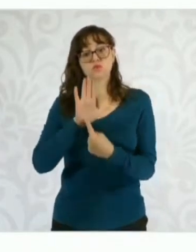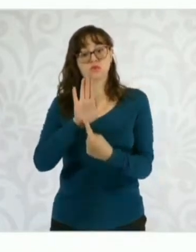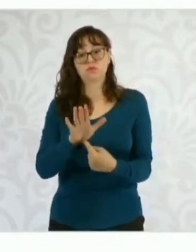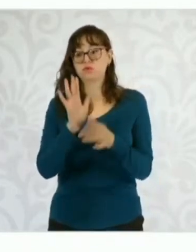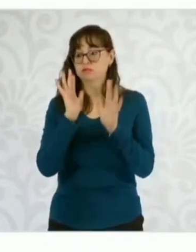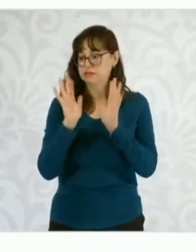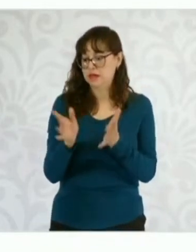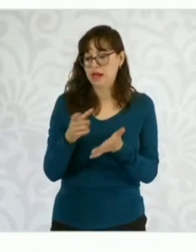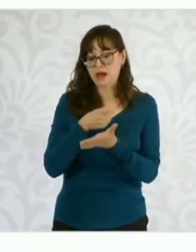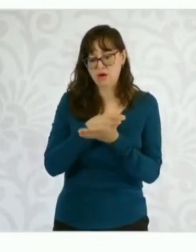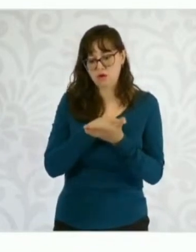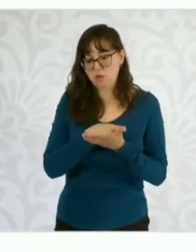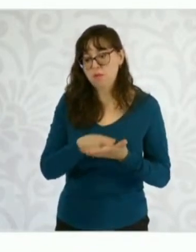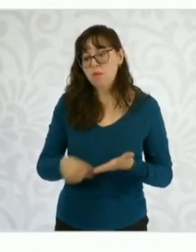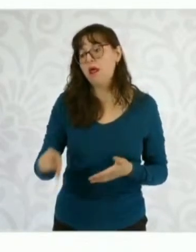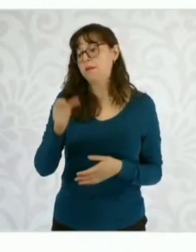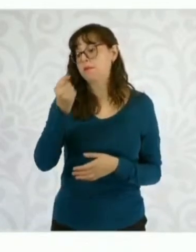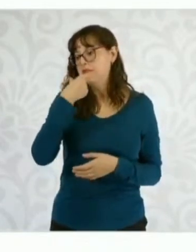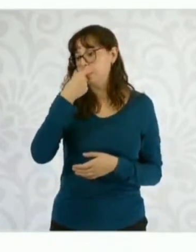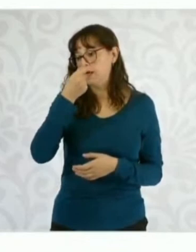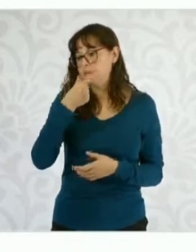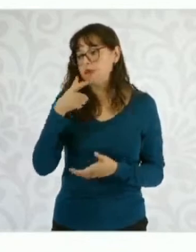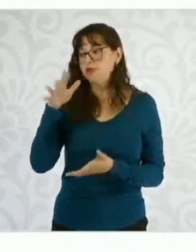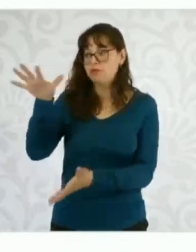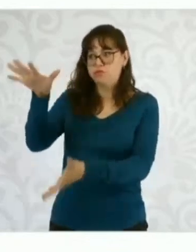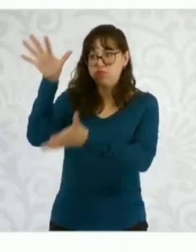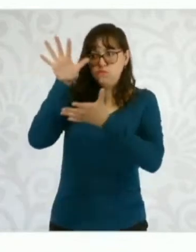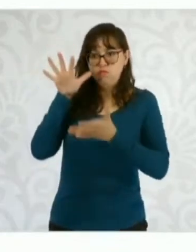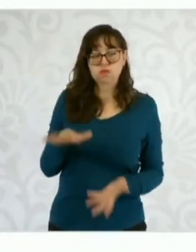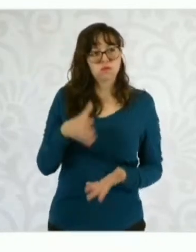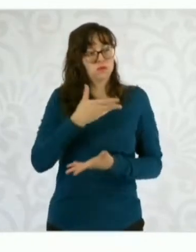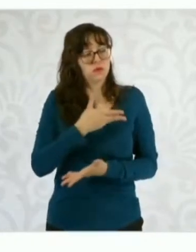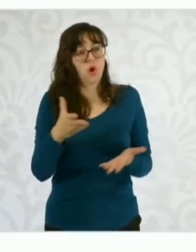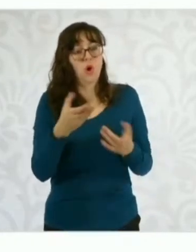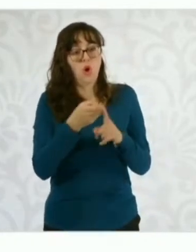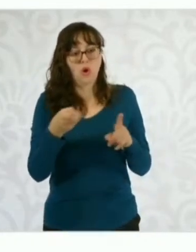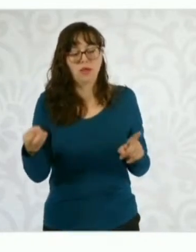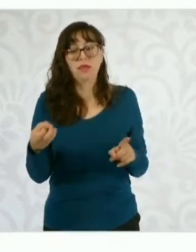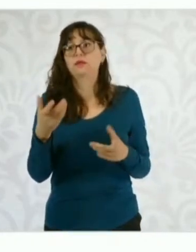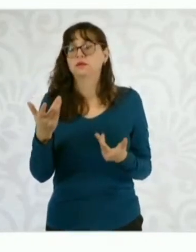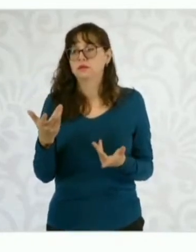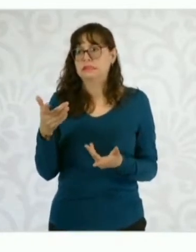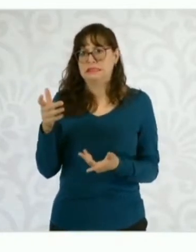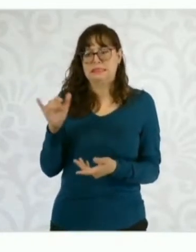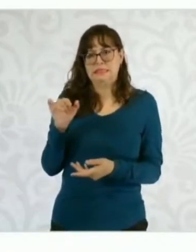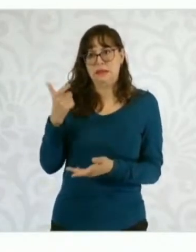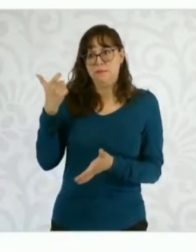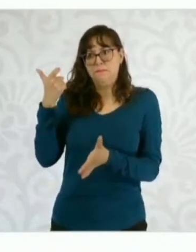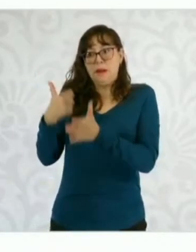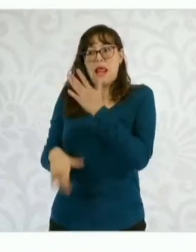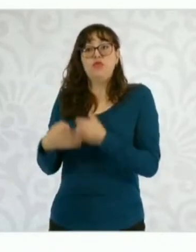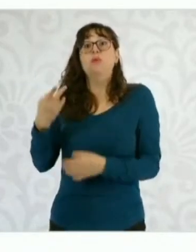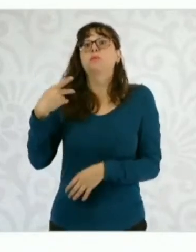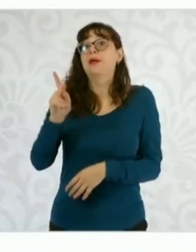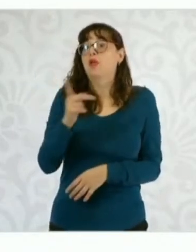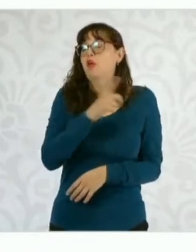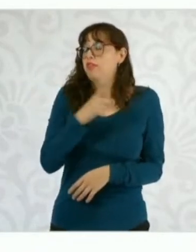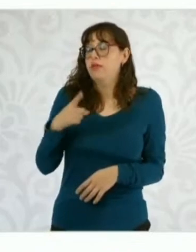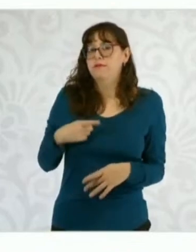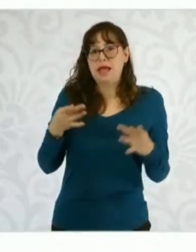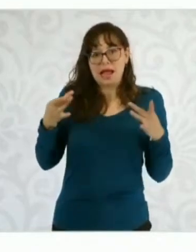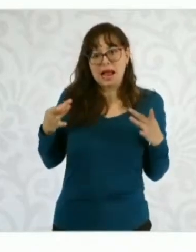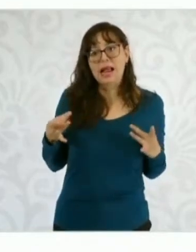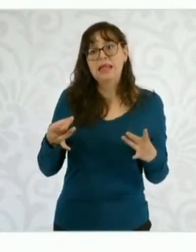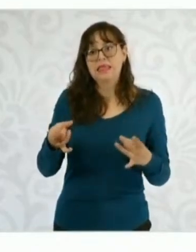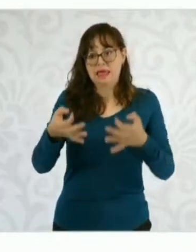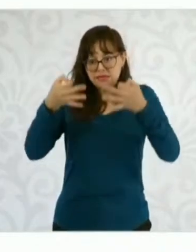y distribución de medicamentos, que esperamos pueda ayudar muchísimo, no solo a conseguir mejores precios, pero que también lo que se consiga sea de la mayor calidad y efectividad para